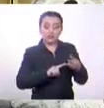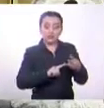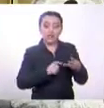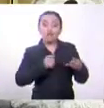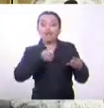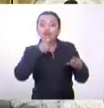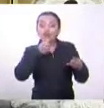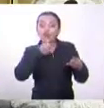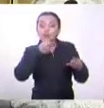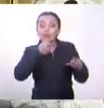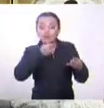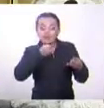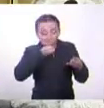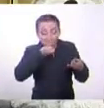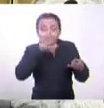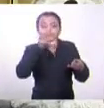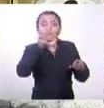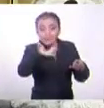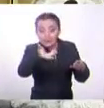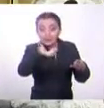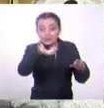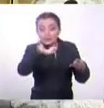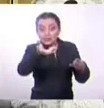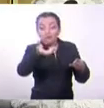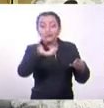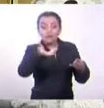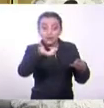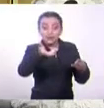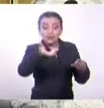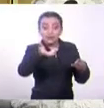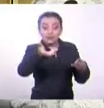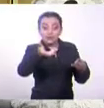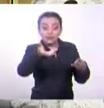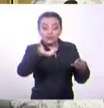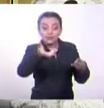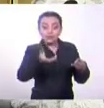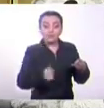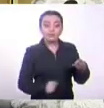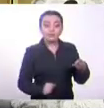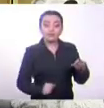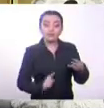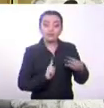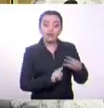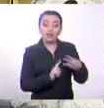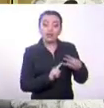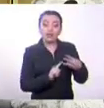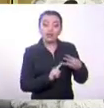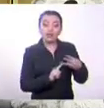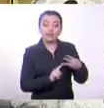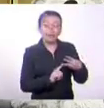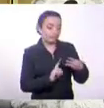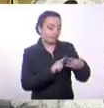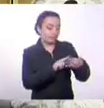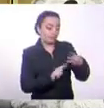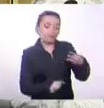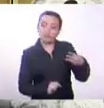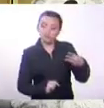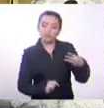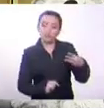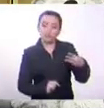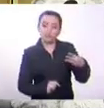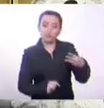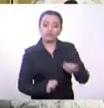que quiere dar a conocer, o la información que se quiere dar a conocer. Y el tercer paso es quien recibe la información o el mensaje. El